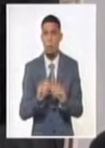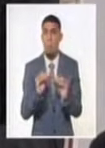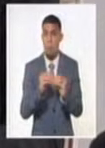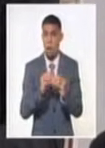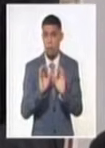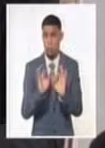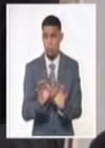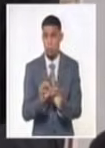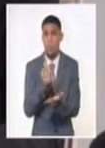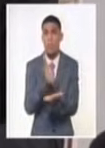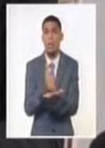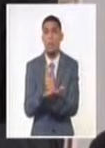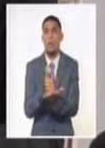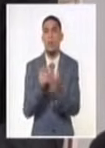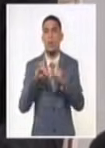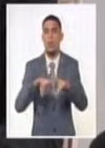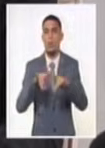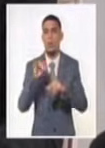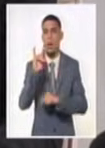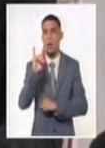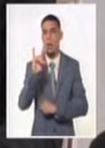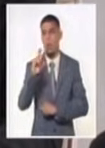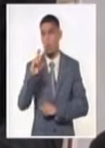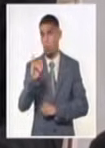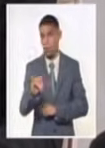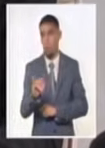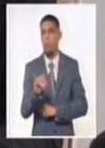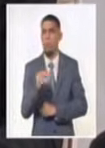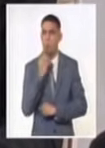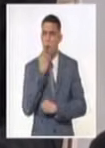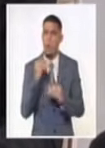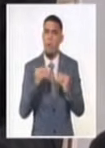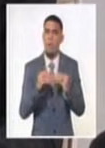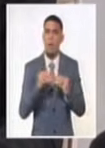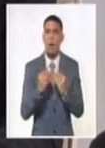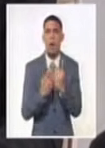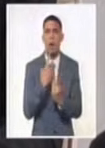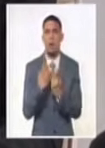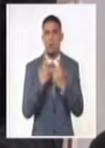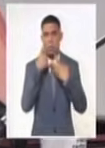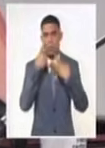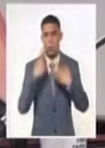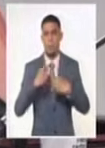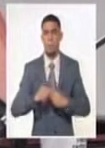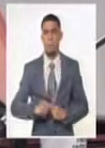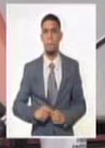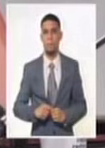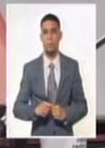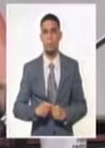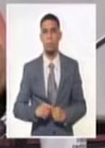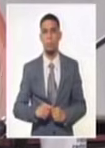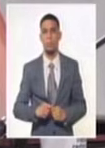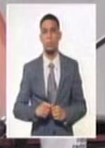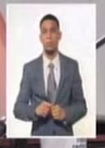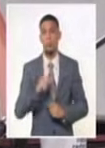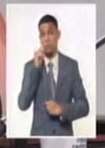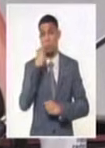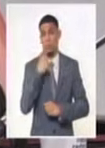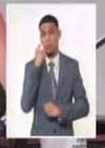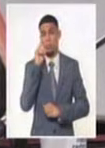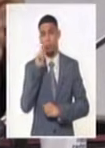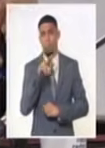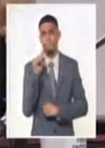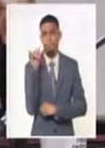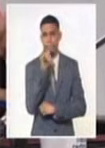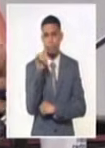el centenario, entonces ese concurso hay entusiasmo y yo creo que va a ser algo bonito. Bueno, yo vi un trabajo de la colega Yusilín Suárez jugando